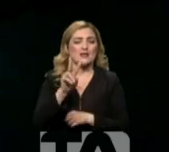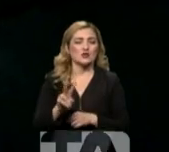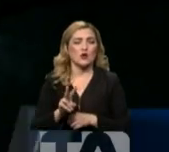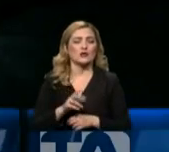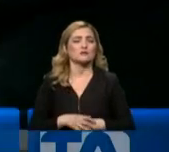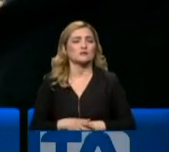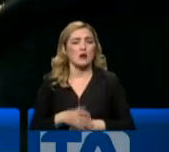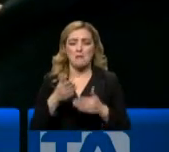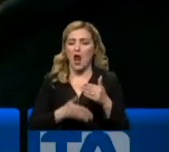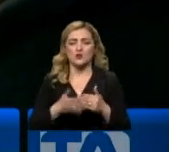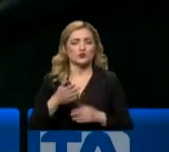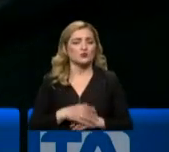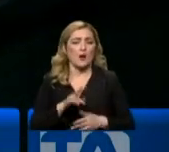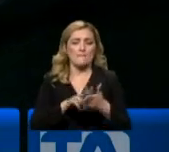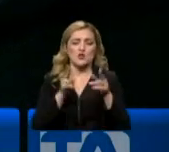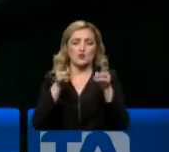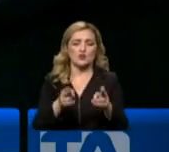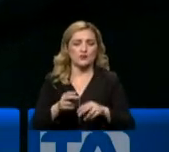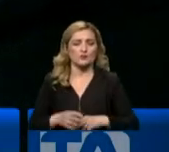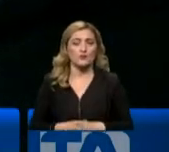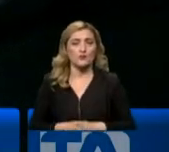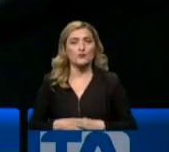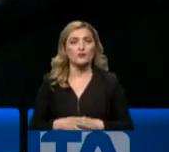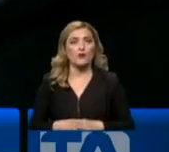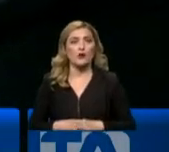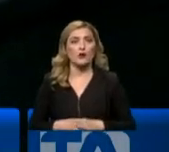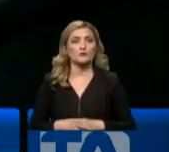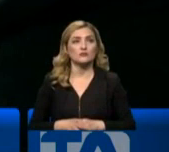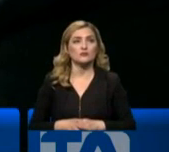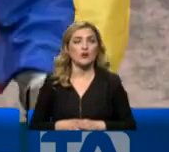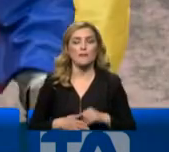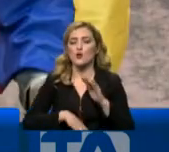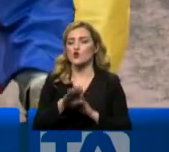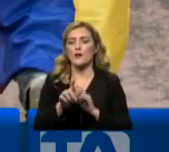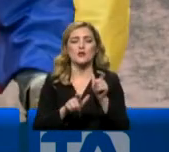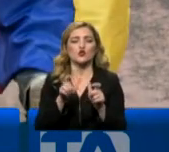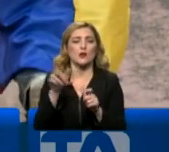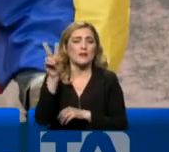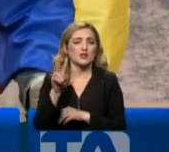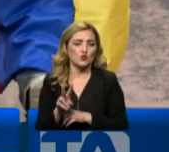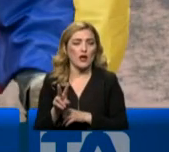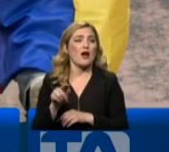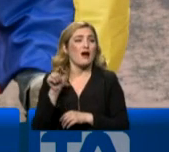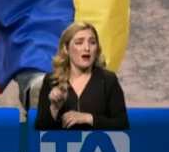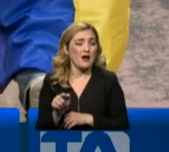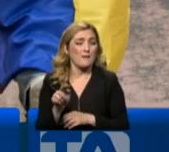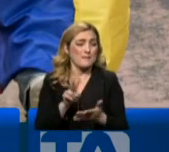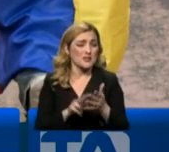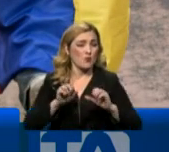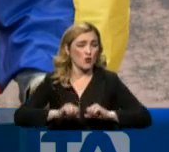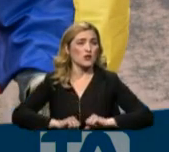venezolanos y la posibilidad de una visa humanitaria. Y el universo de migrantes venezolanos que podría obtener una